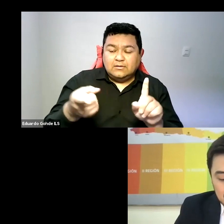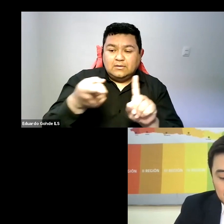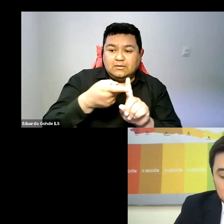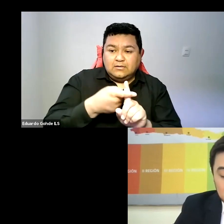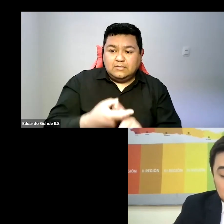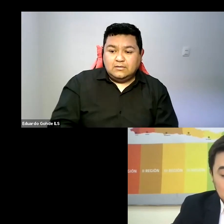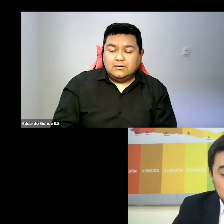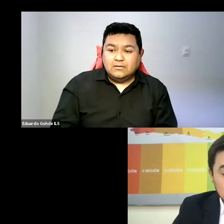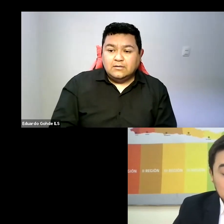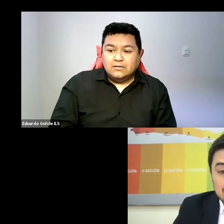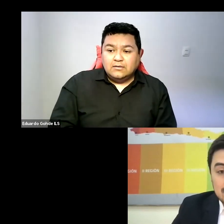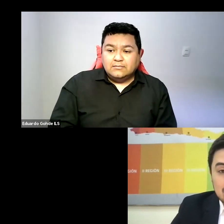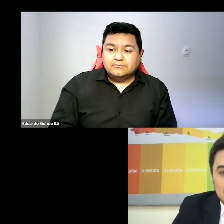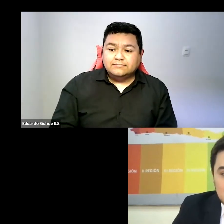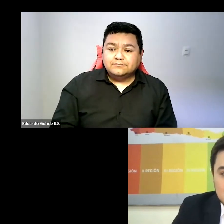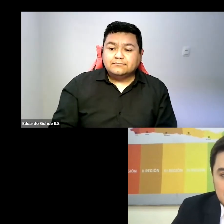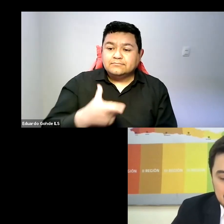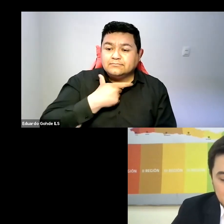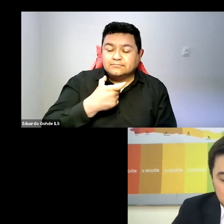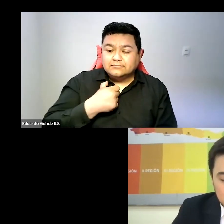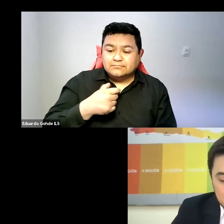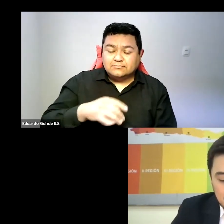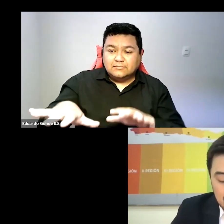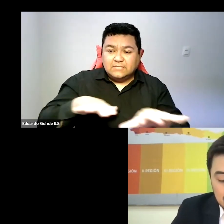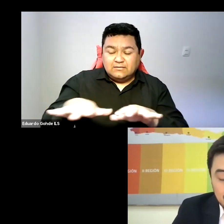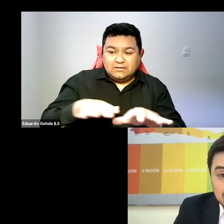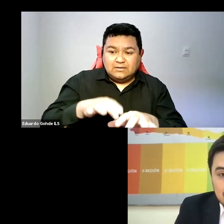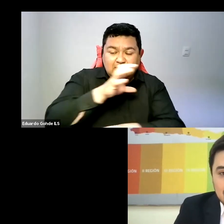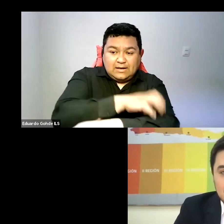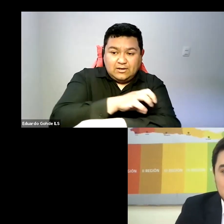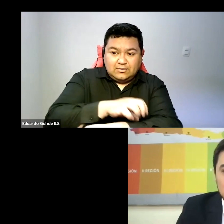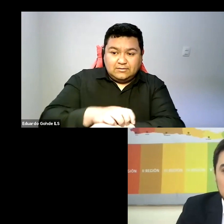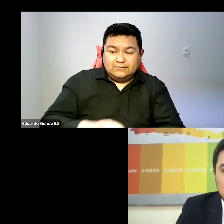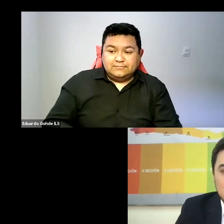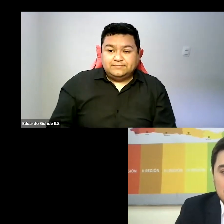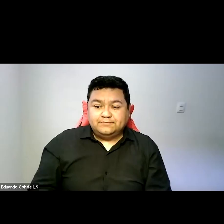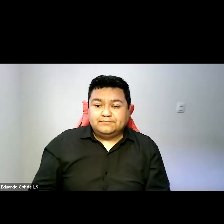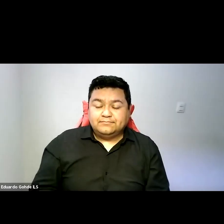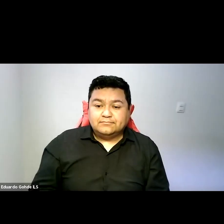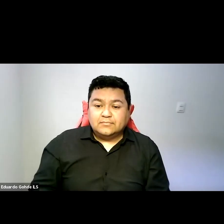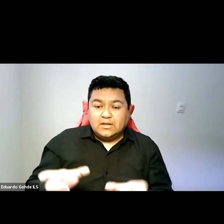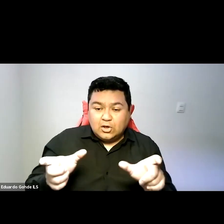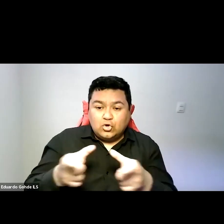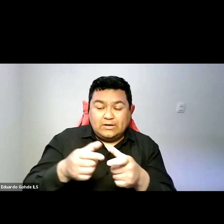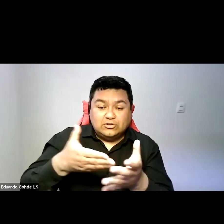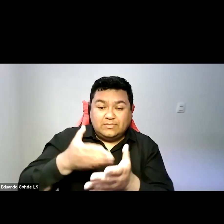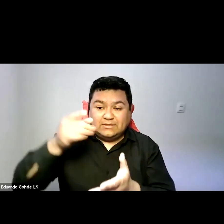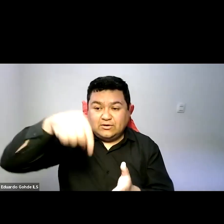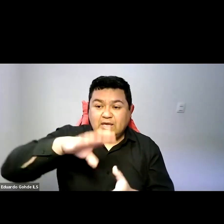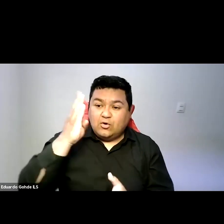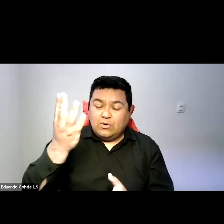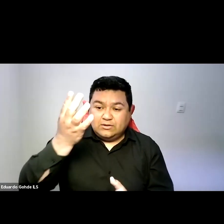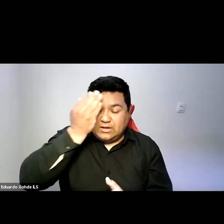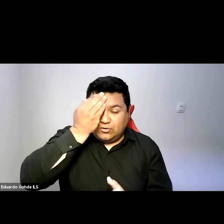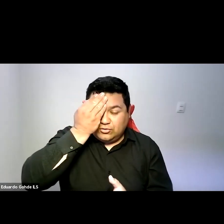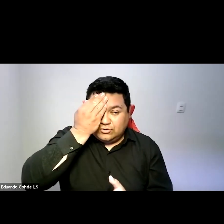participación de quienes quisieran integrarse a las actividades interregionales. Como mencioné al inicio, el Congreso inicia hoy día 4 de agosto y